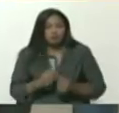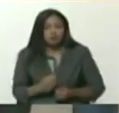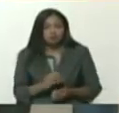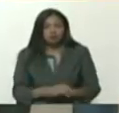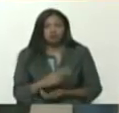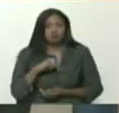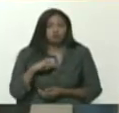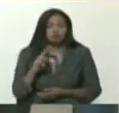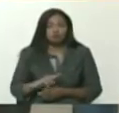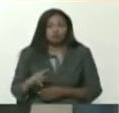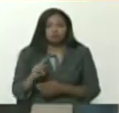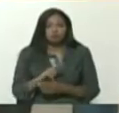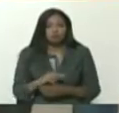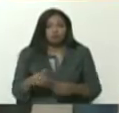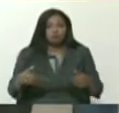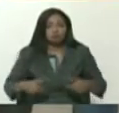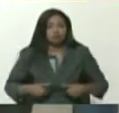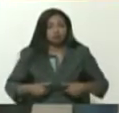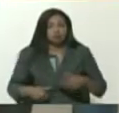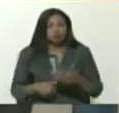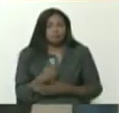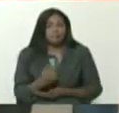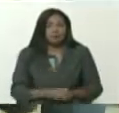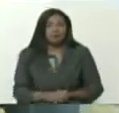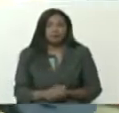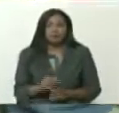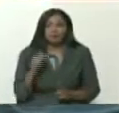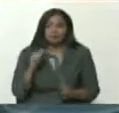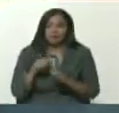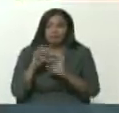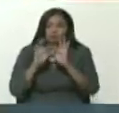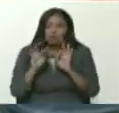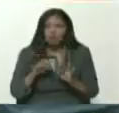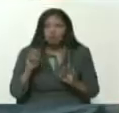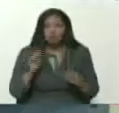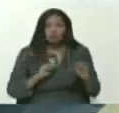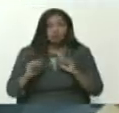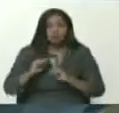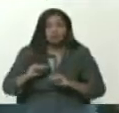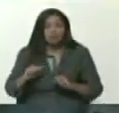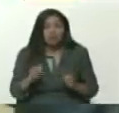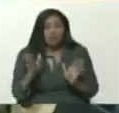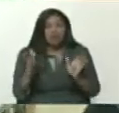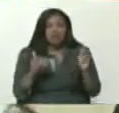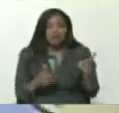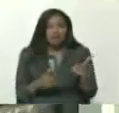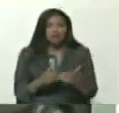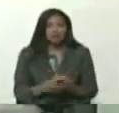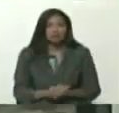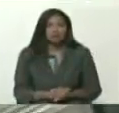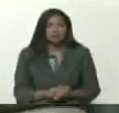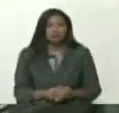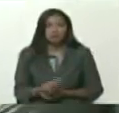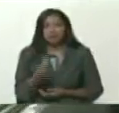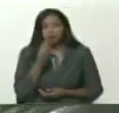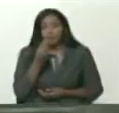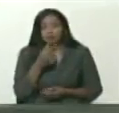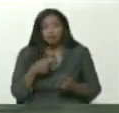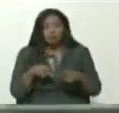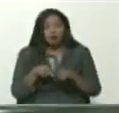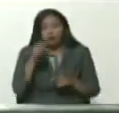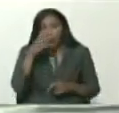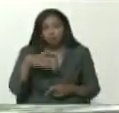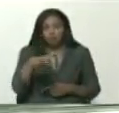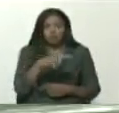un uso intensivo del cabotaje en los mismos medios donde se movilizan las cajas CLAP. Los alimentos para el pueblo, estamos